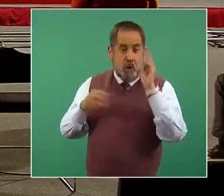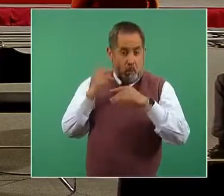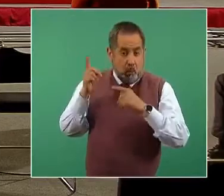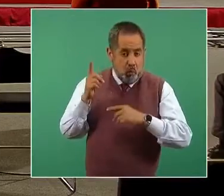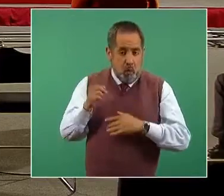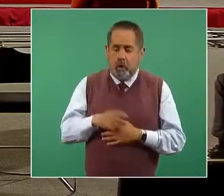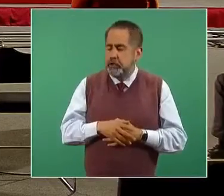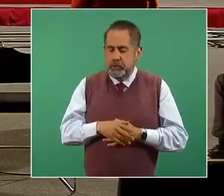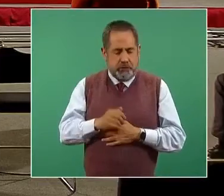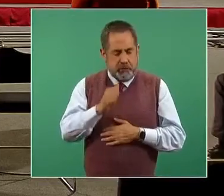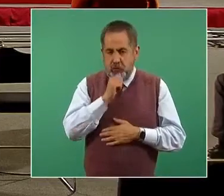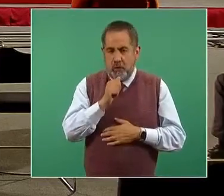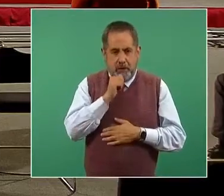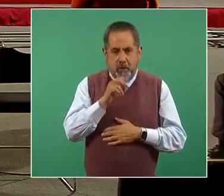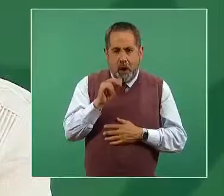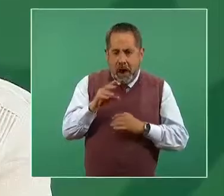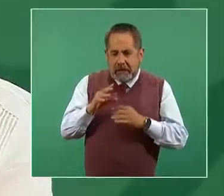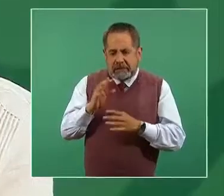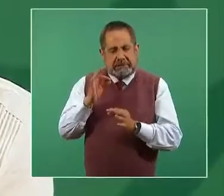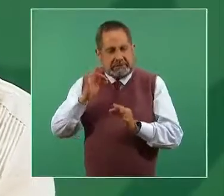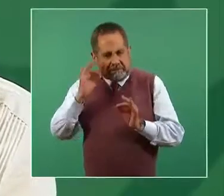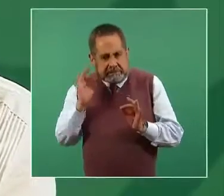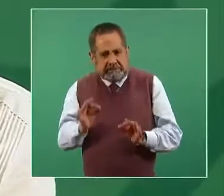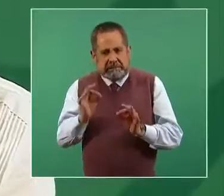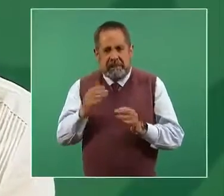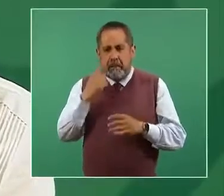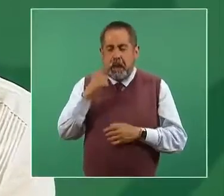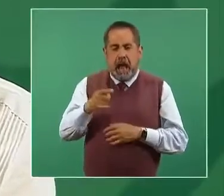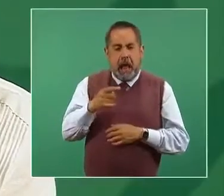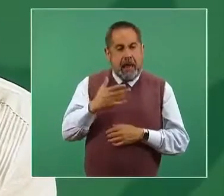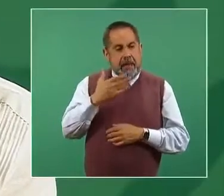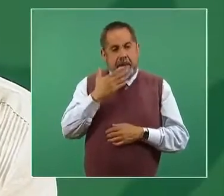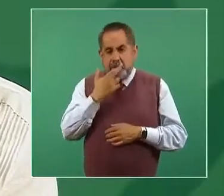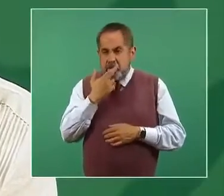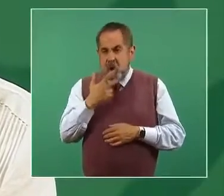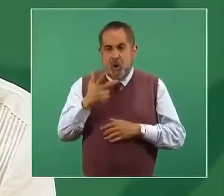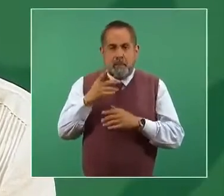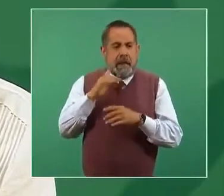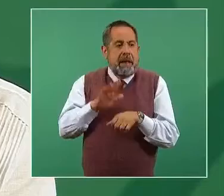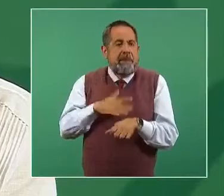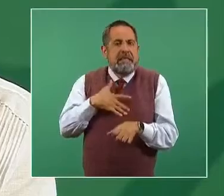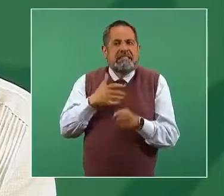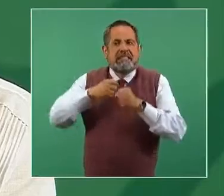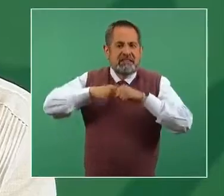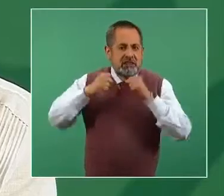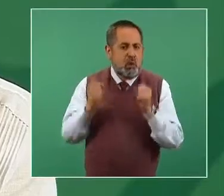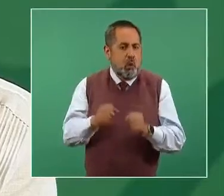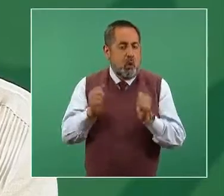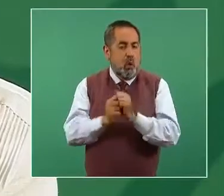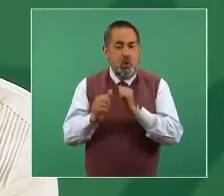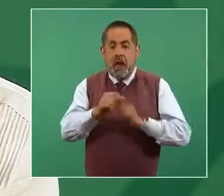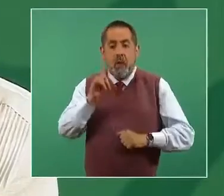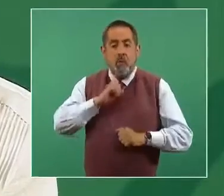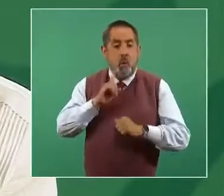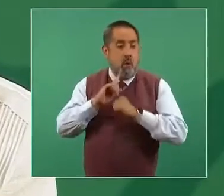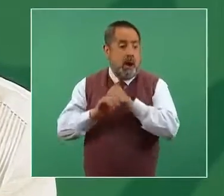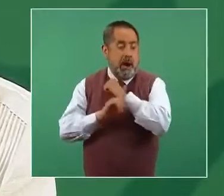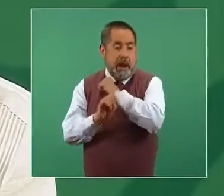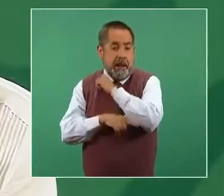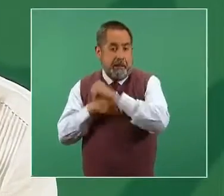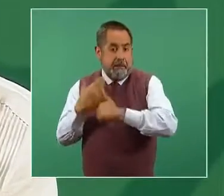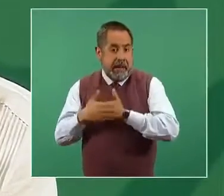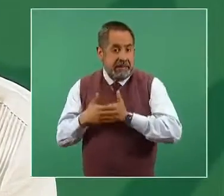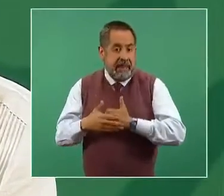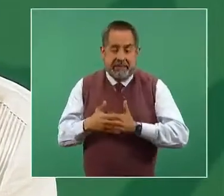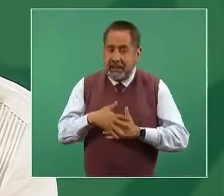han terminado ensayos clínicos que muestren la eficacia y la seguridad de las vacunas. Lo más